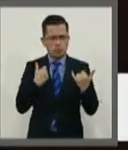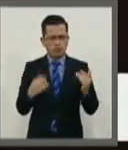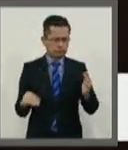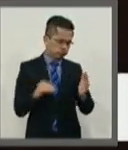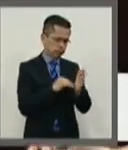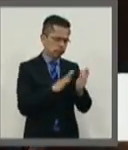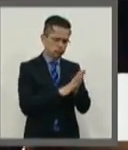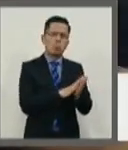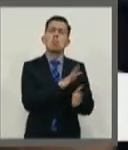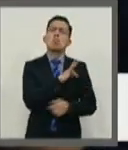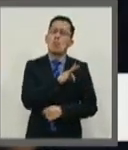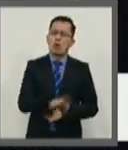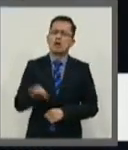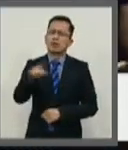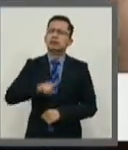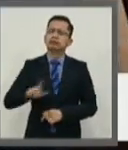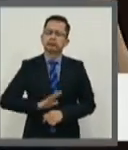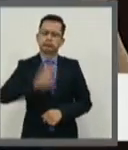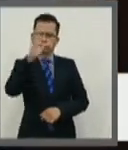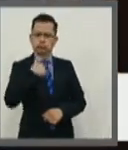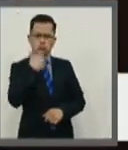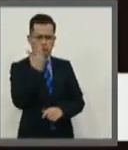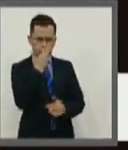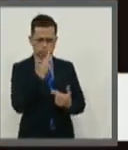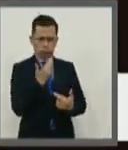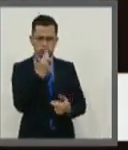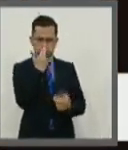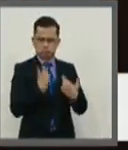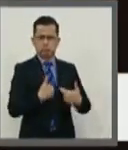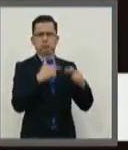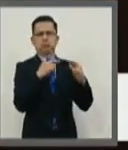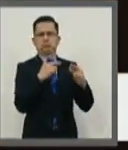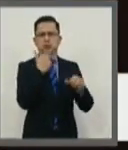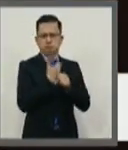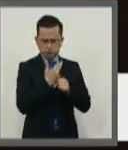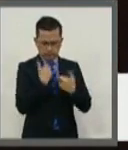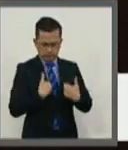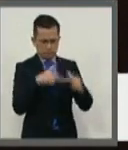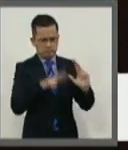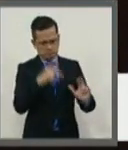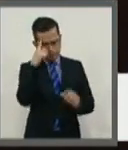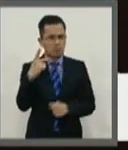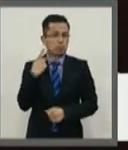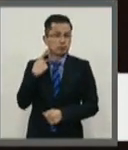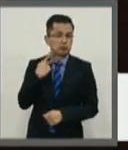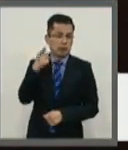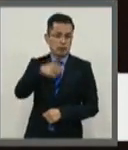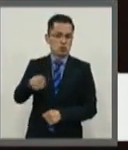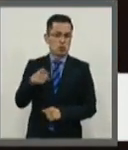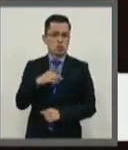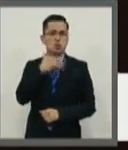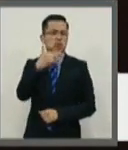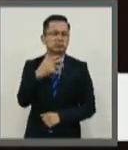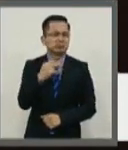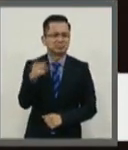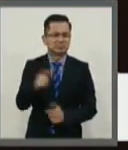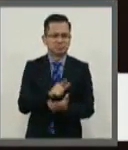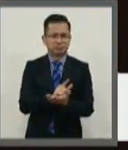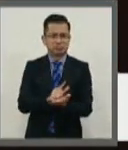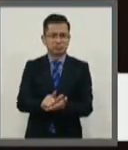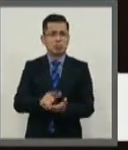responsabilidades políticas, pues dicho sea de paso, no están contaminados y considero que con educación y